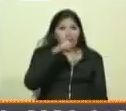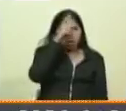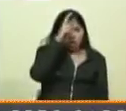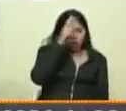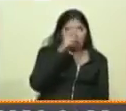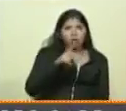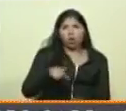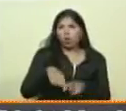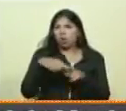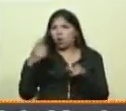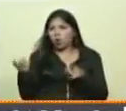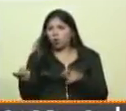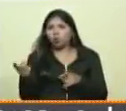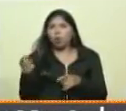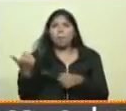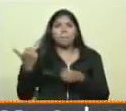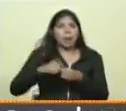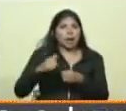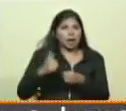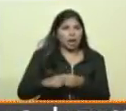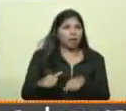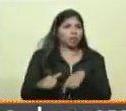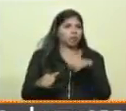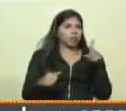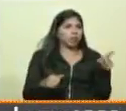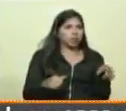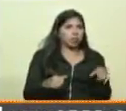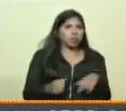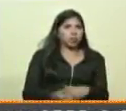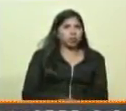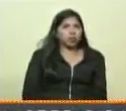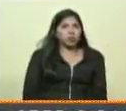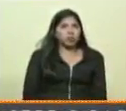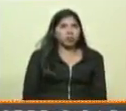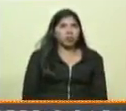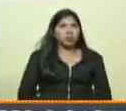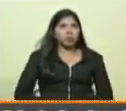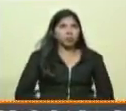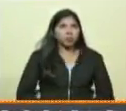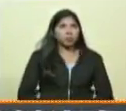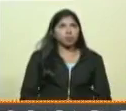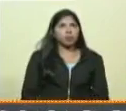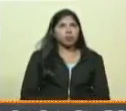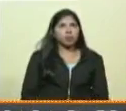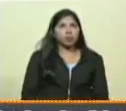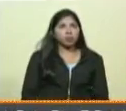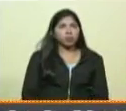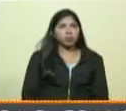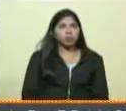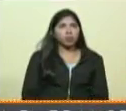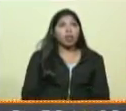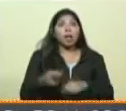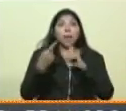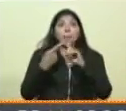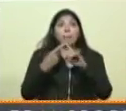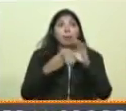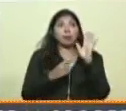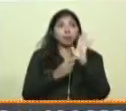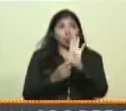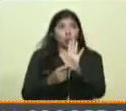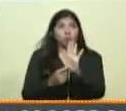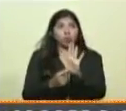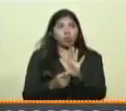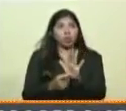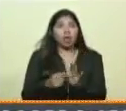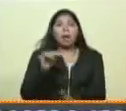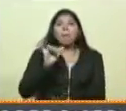ser en Maracaibo, como pasó con esta del Tablazo que ya recuperamos. Ahora, esa torre del Tablazo, la primera que yo enseñé es esta, pero